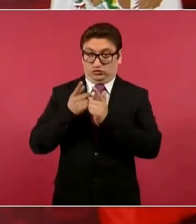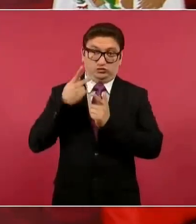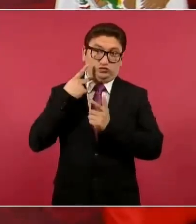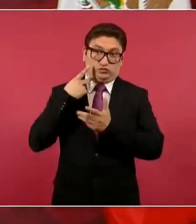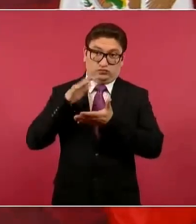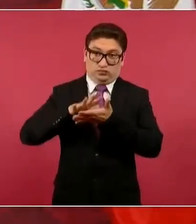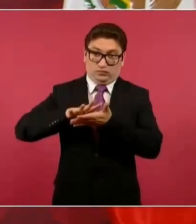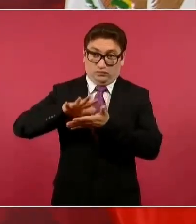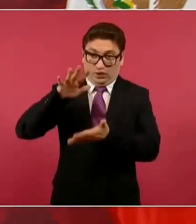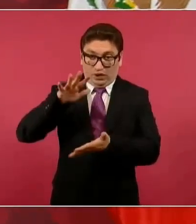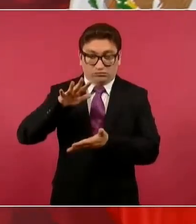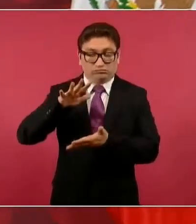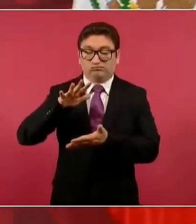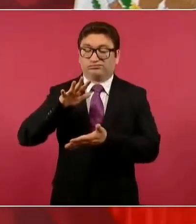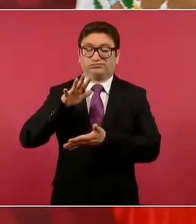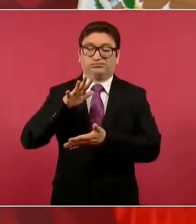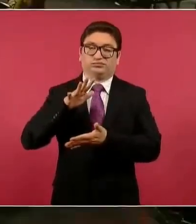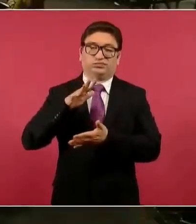simple,